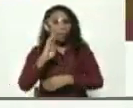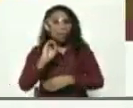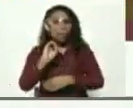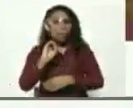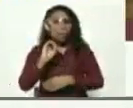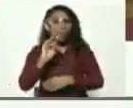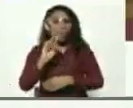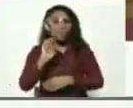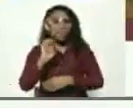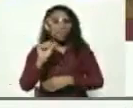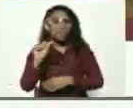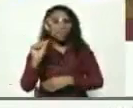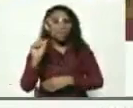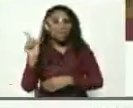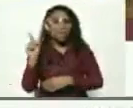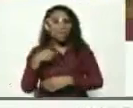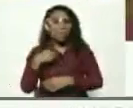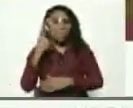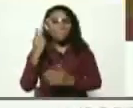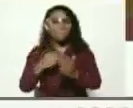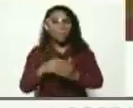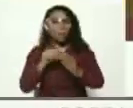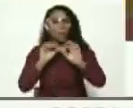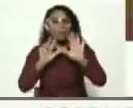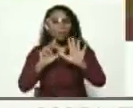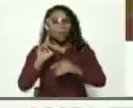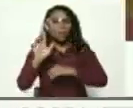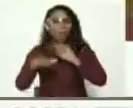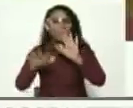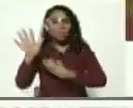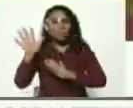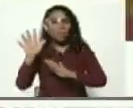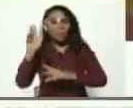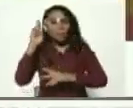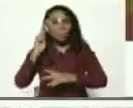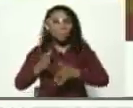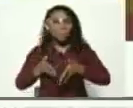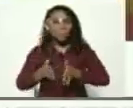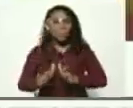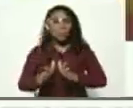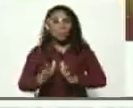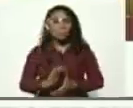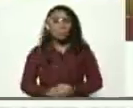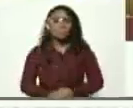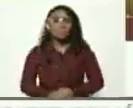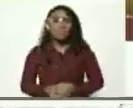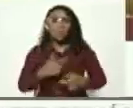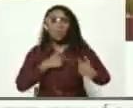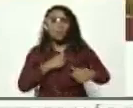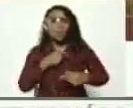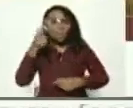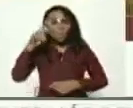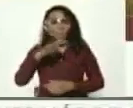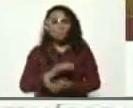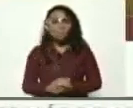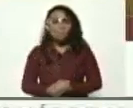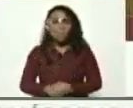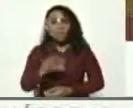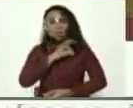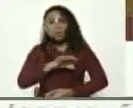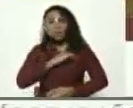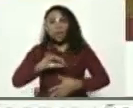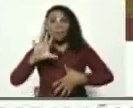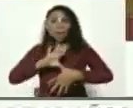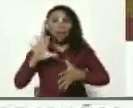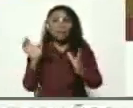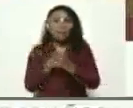En 1815 ha nacido Bolívar, el corazón del pueblo. Que en la sociedad americana había